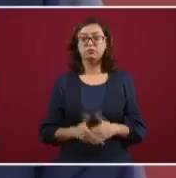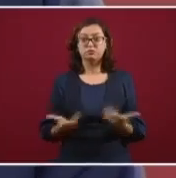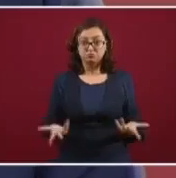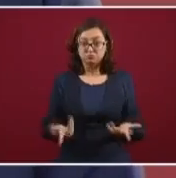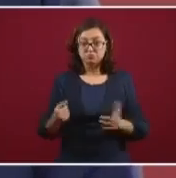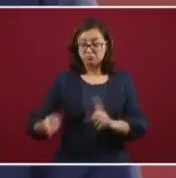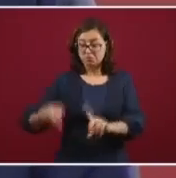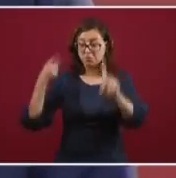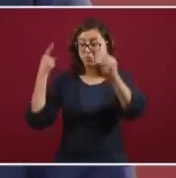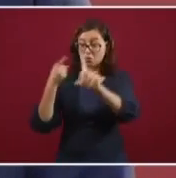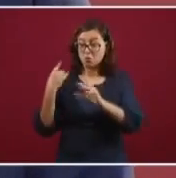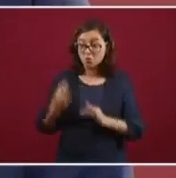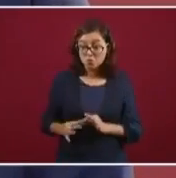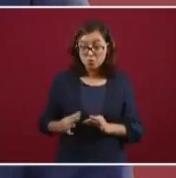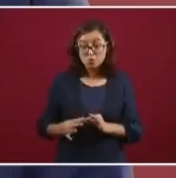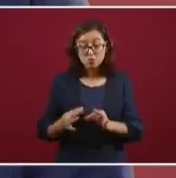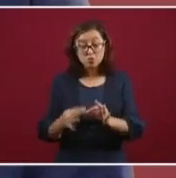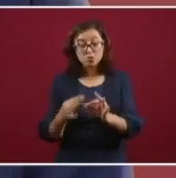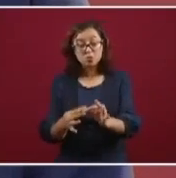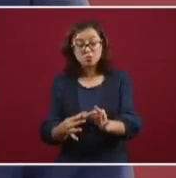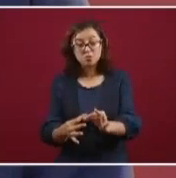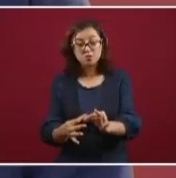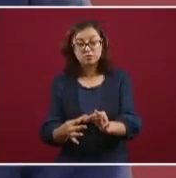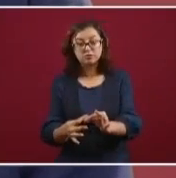cumplir con eso,